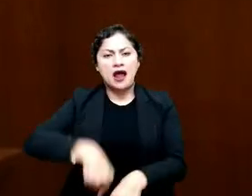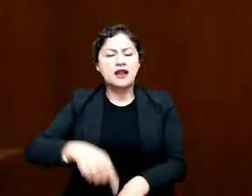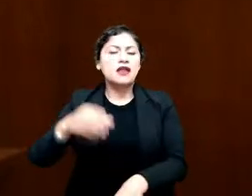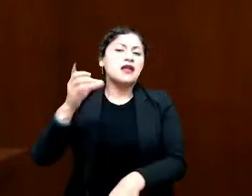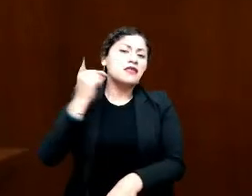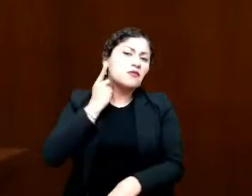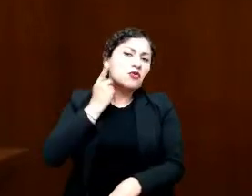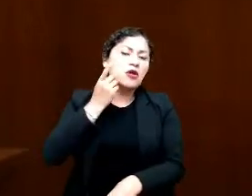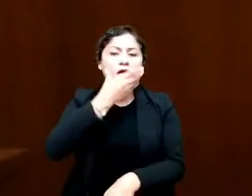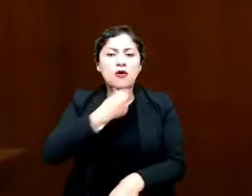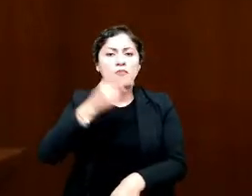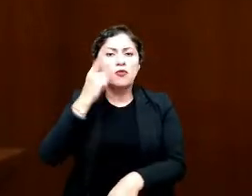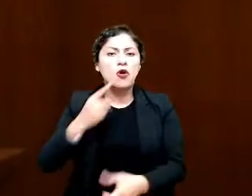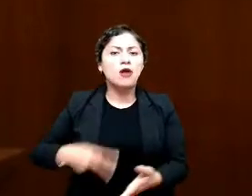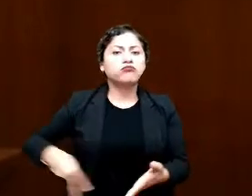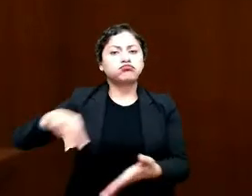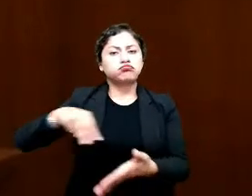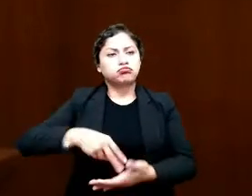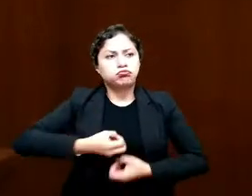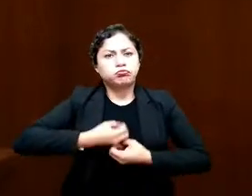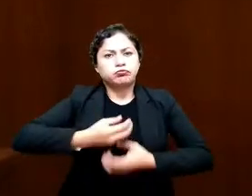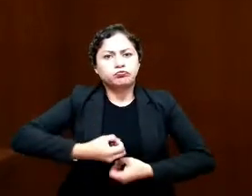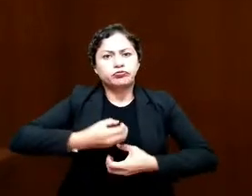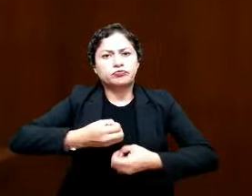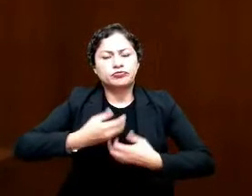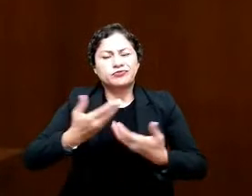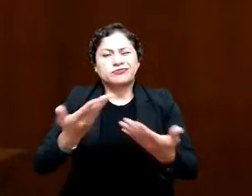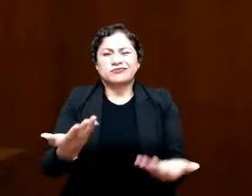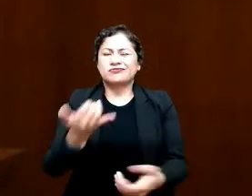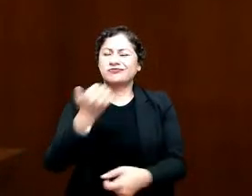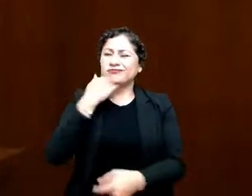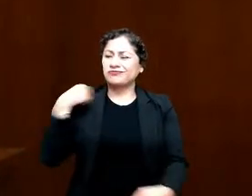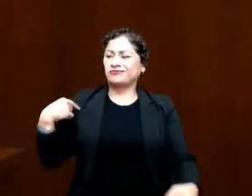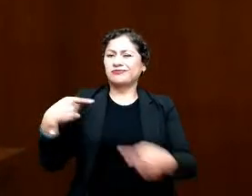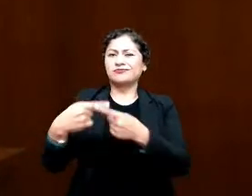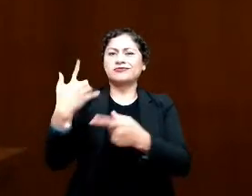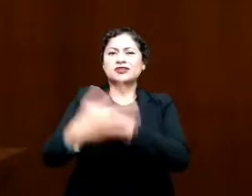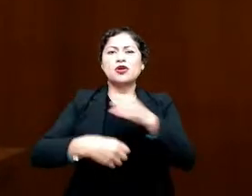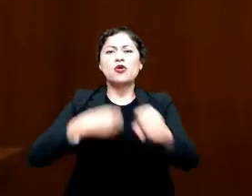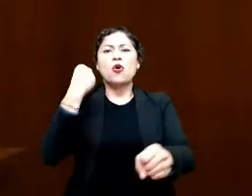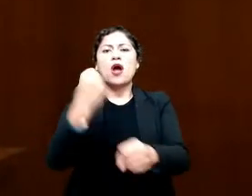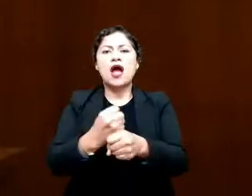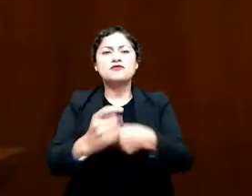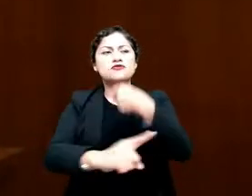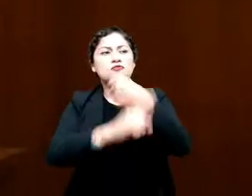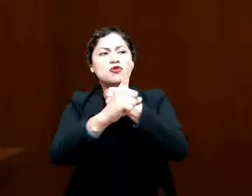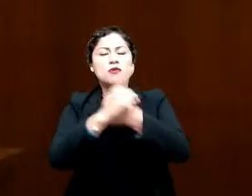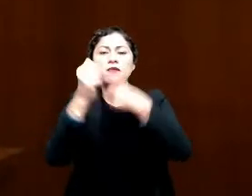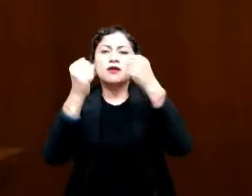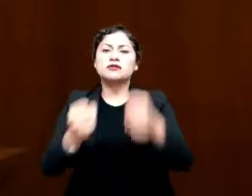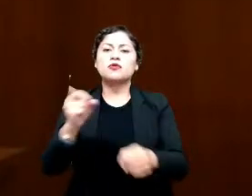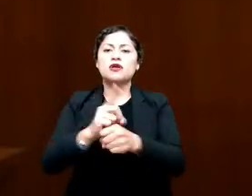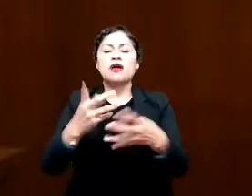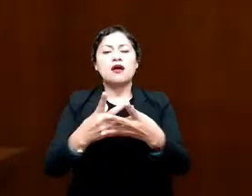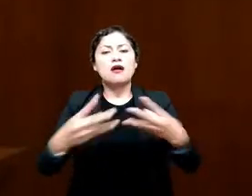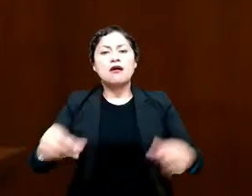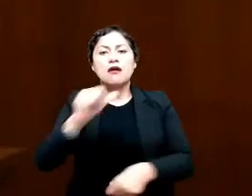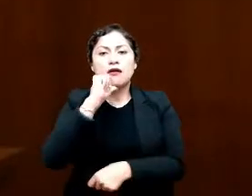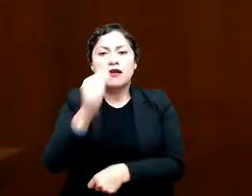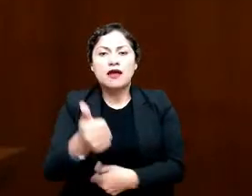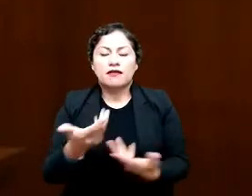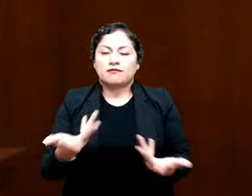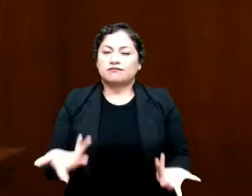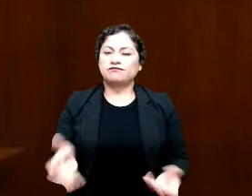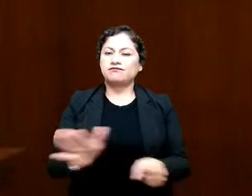compañeros. Si en 5 años no se resolvieron los graves problemas en materia de inseguridad pública, ya que somos uno de los estados de